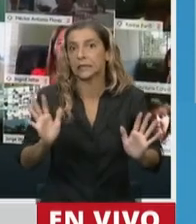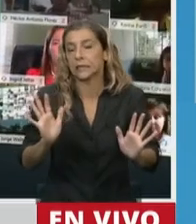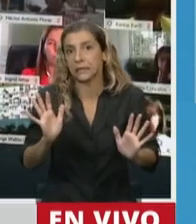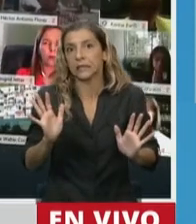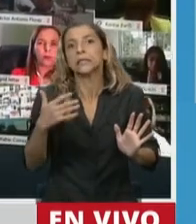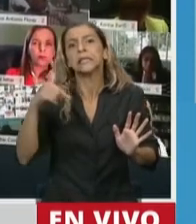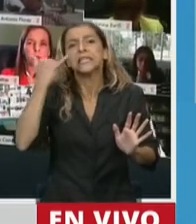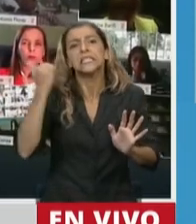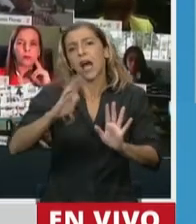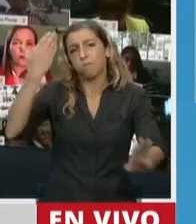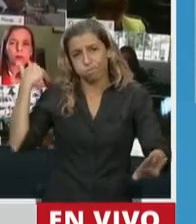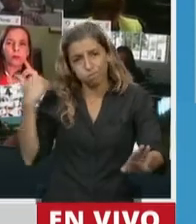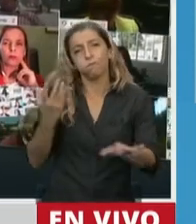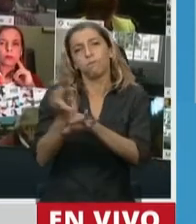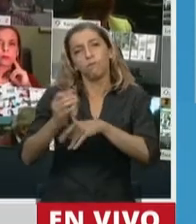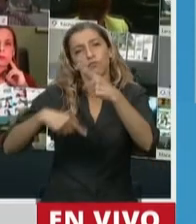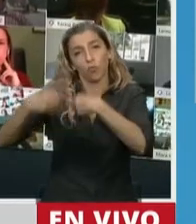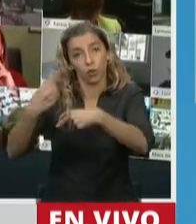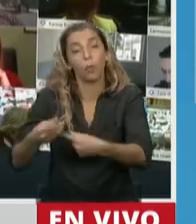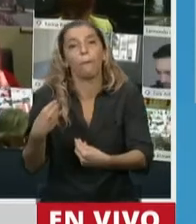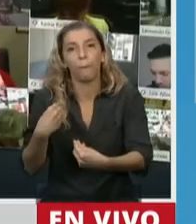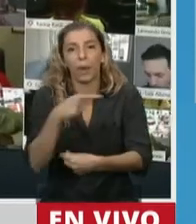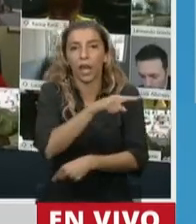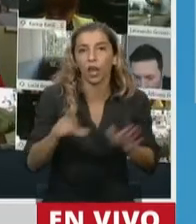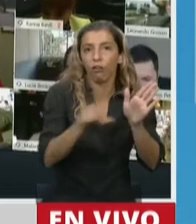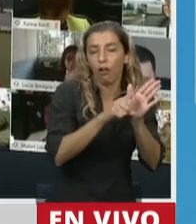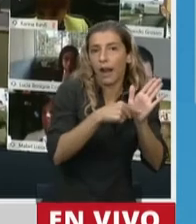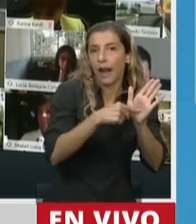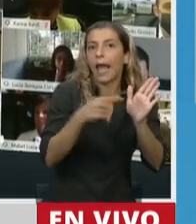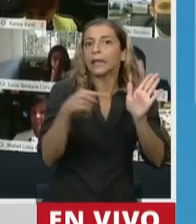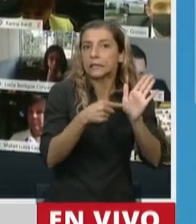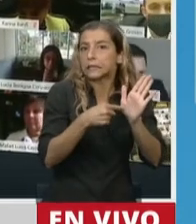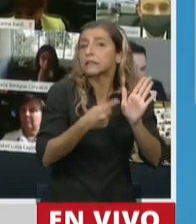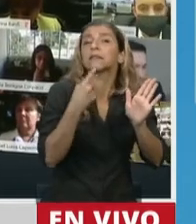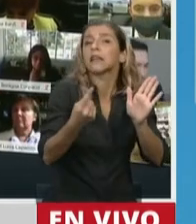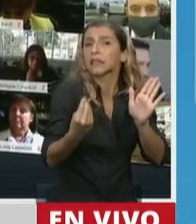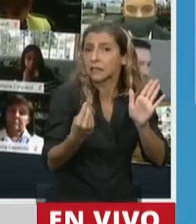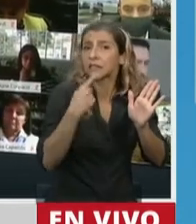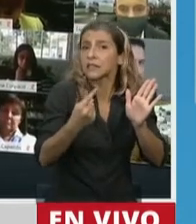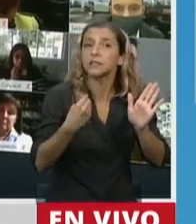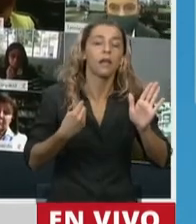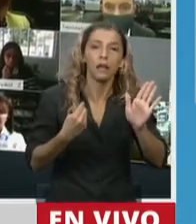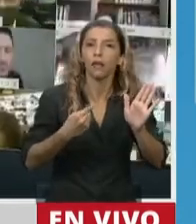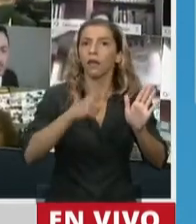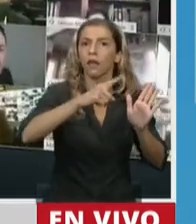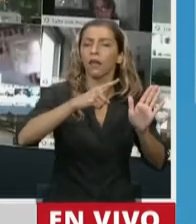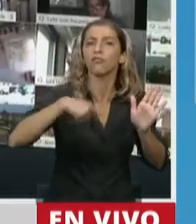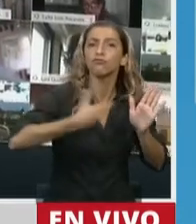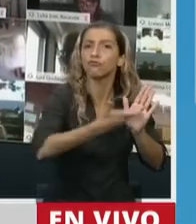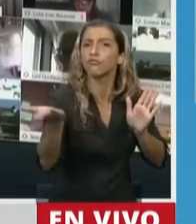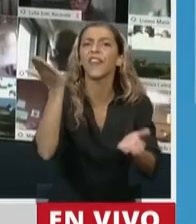educación según la ley de educación, porque la ley de educación dice que la educación es un bien público y un derecho